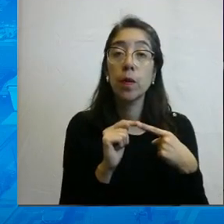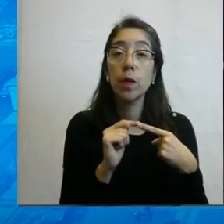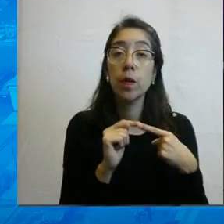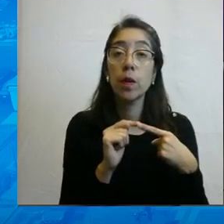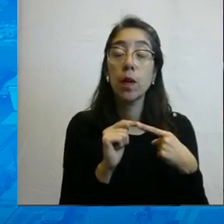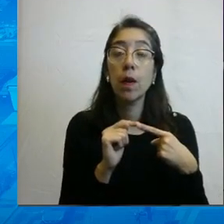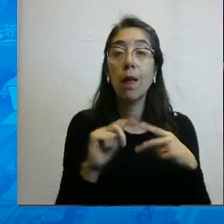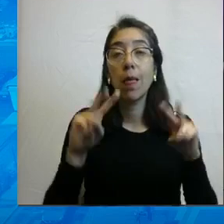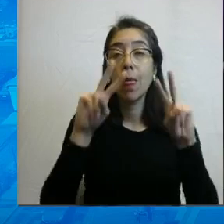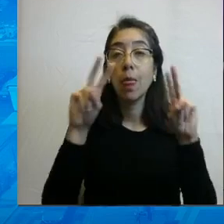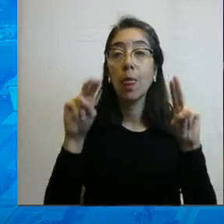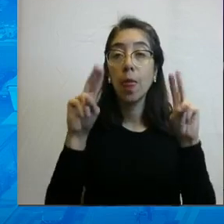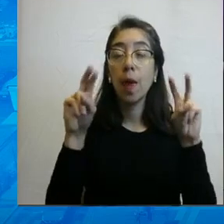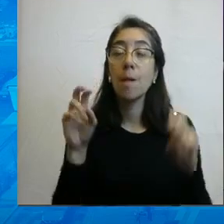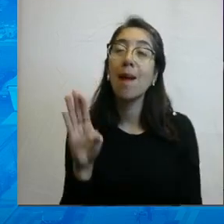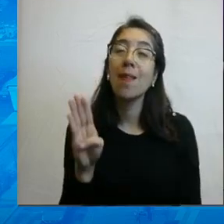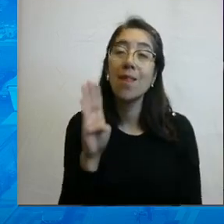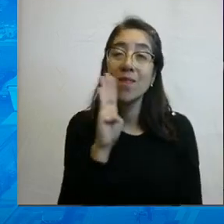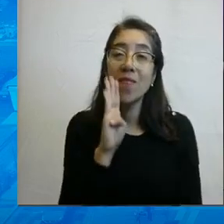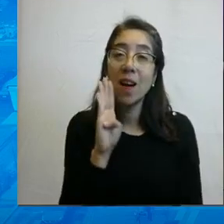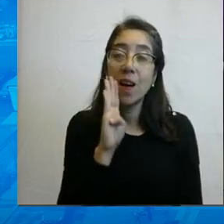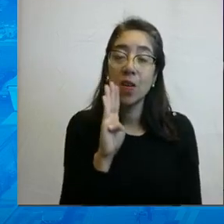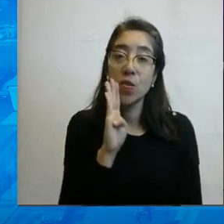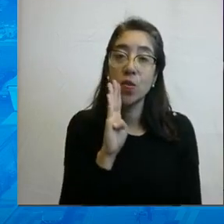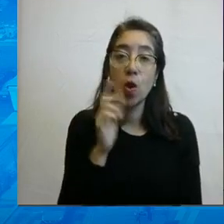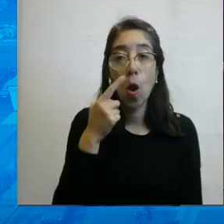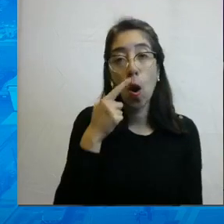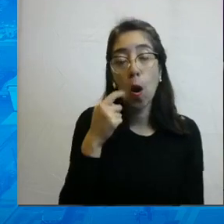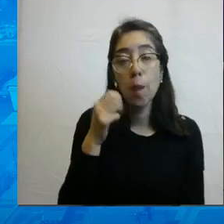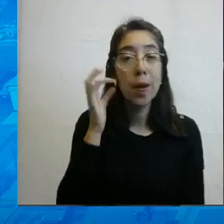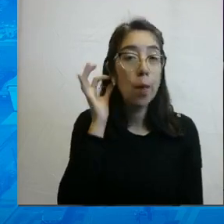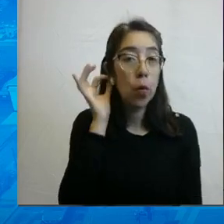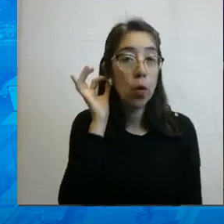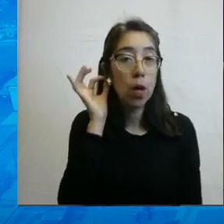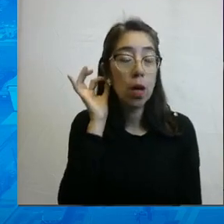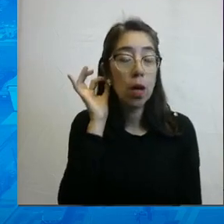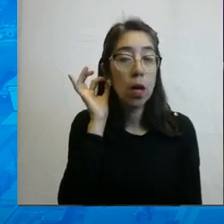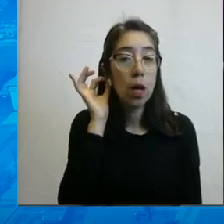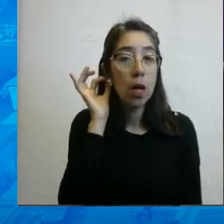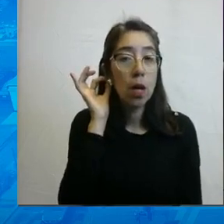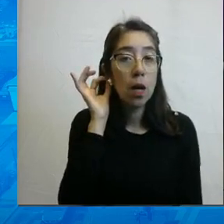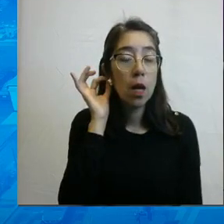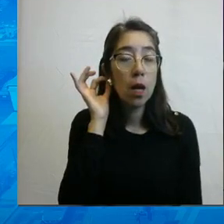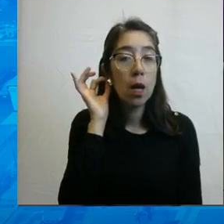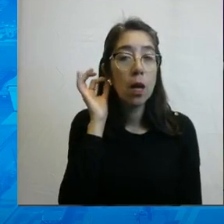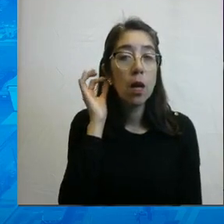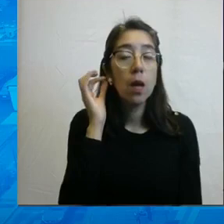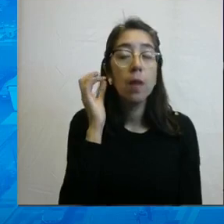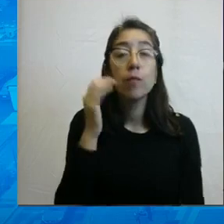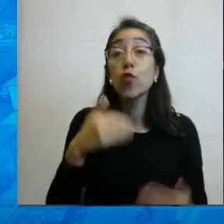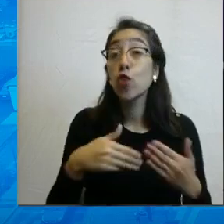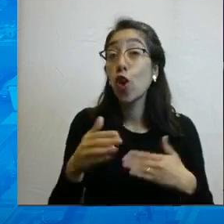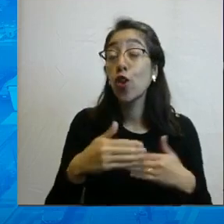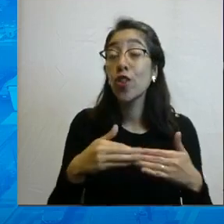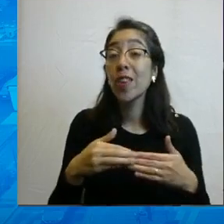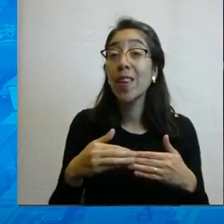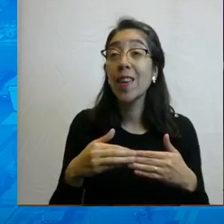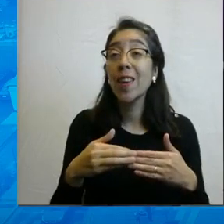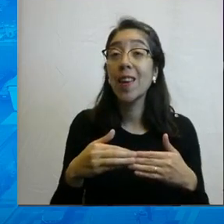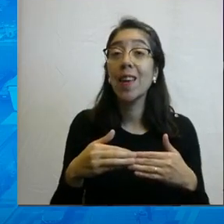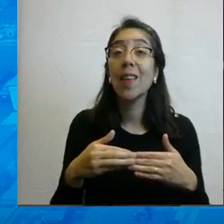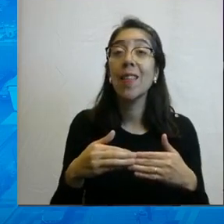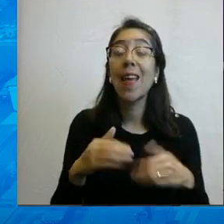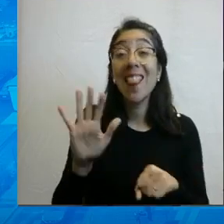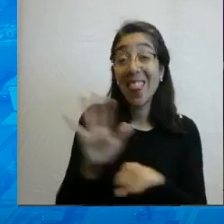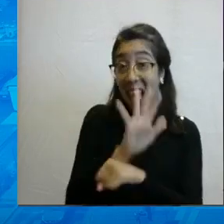los baños de hombres y mujeres en el Teatro Serrano. Hay bastantes familias que se han acercado y me han dicho que no tienen